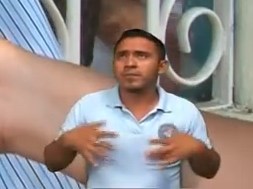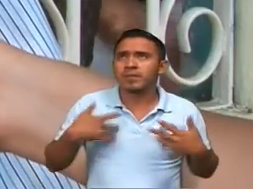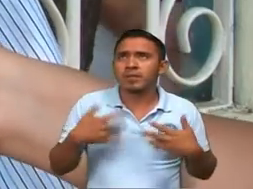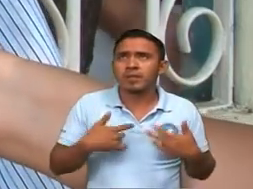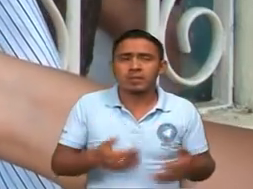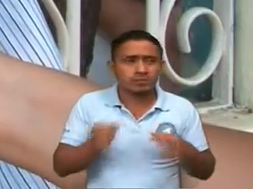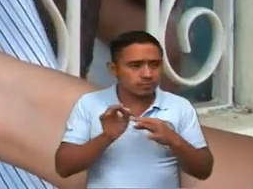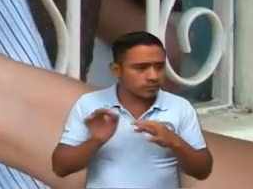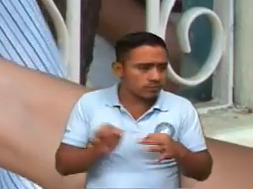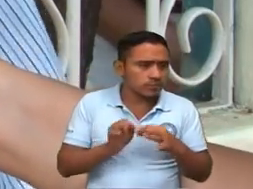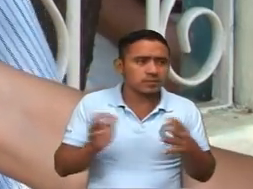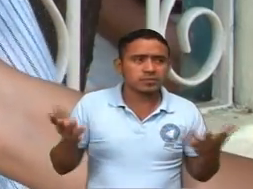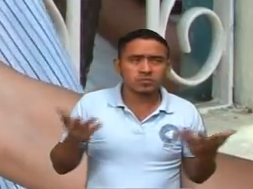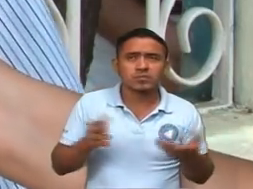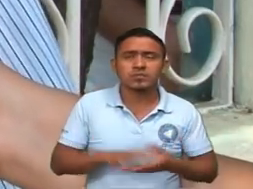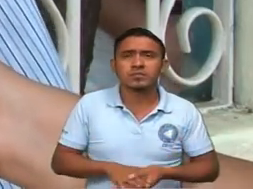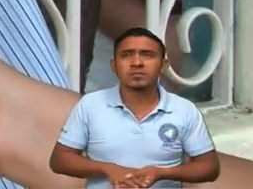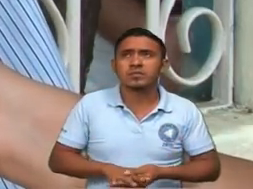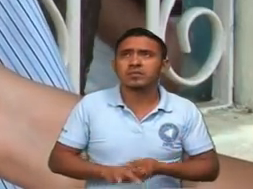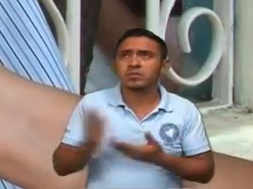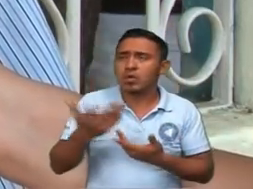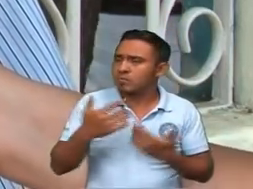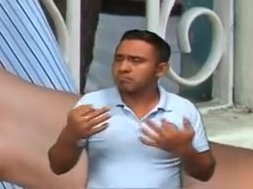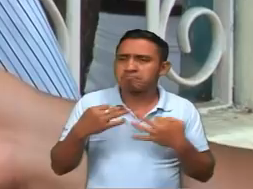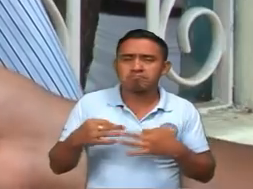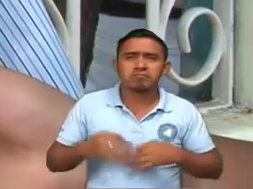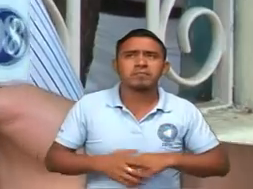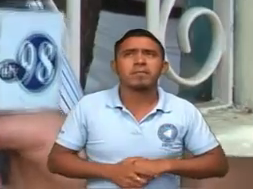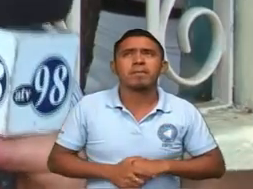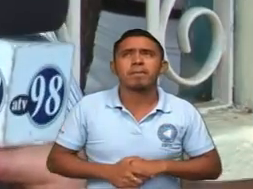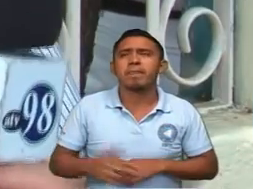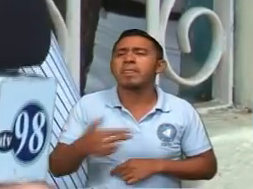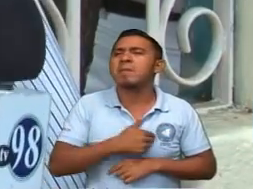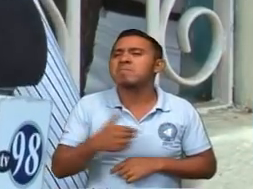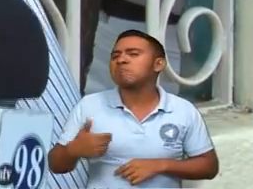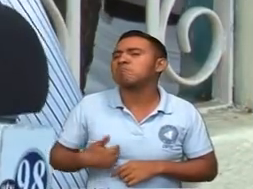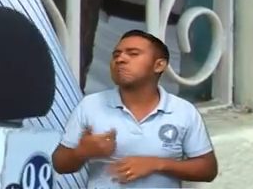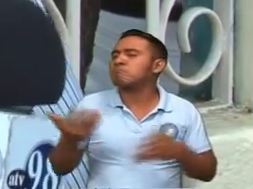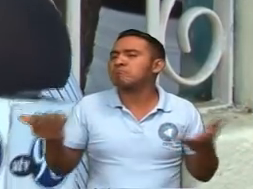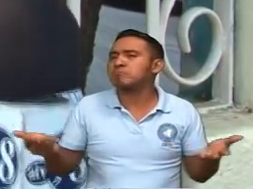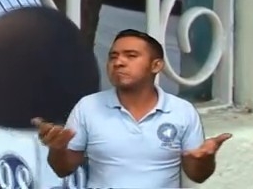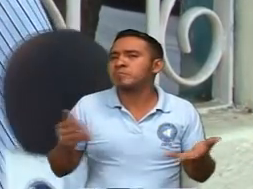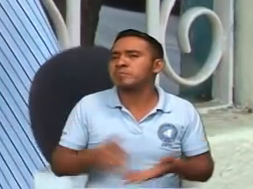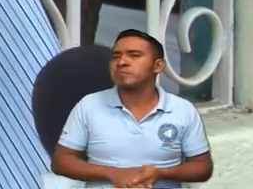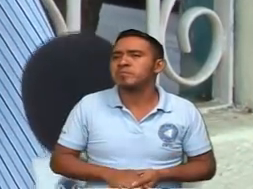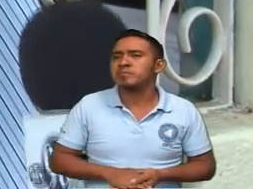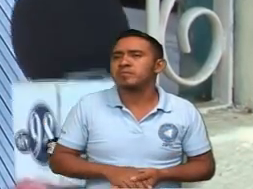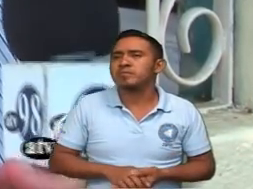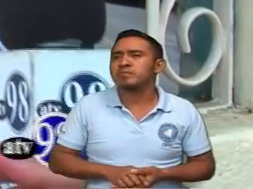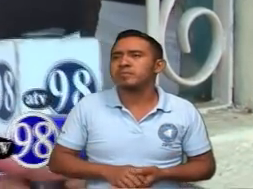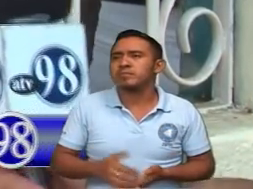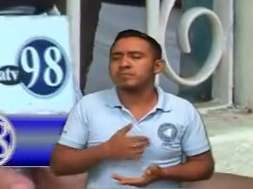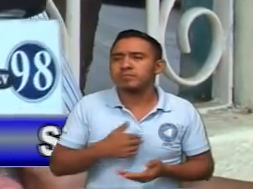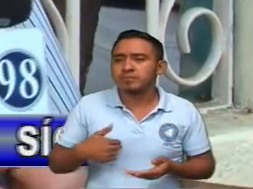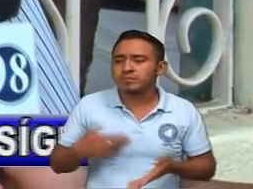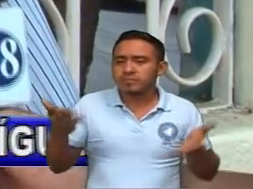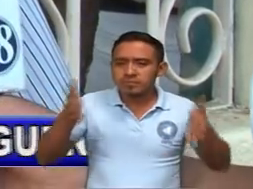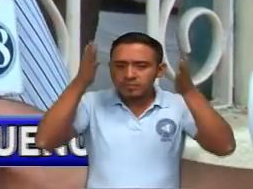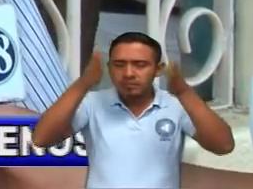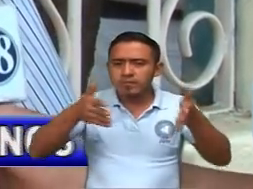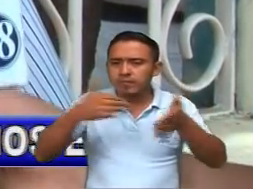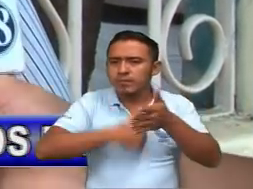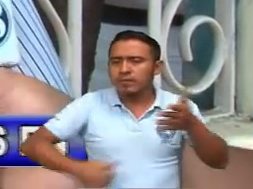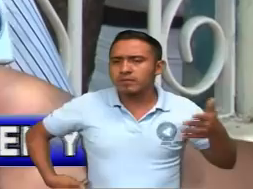y con todos los pierdos, como dicen. ¿Qué tipo de atenciones les ofrece el Ministerio de